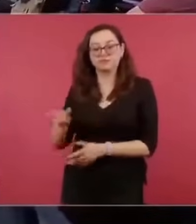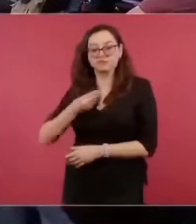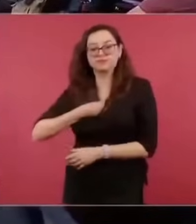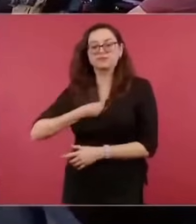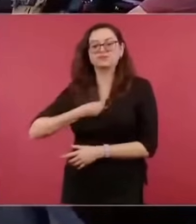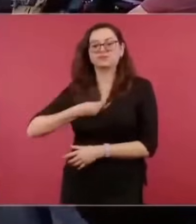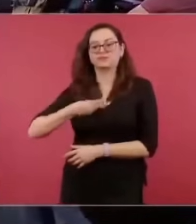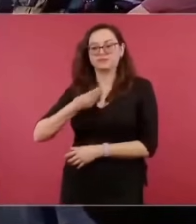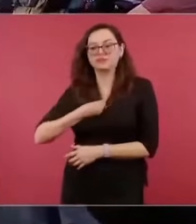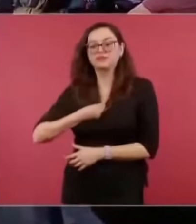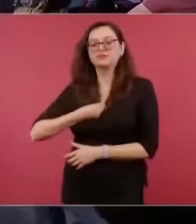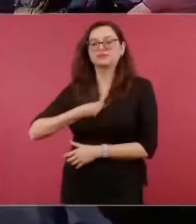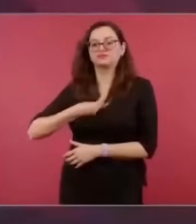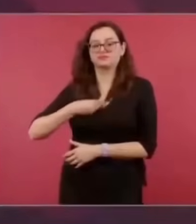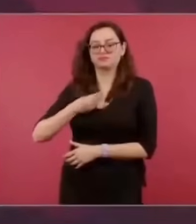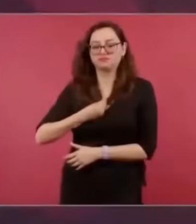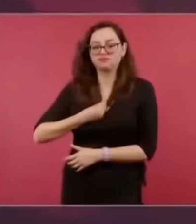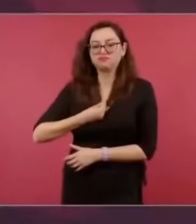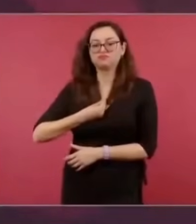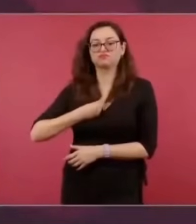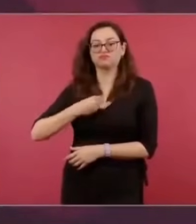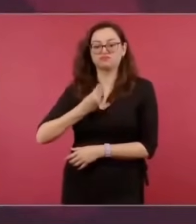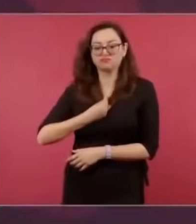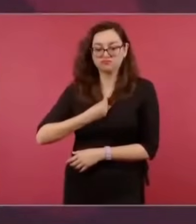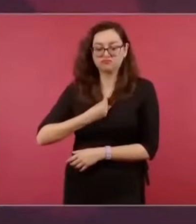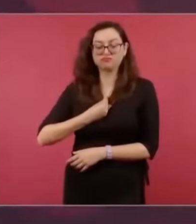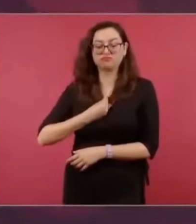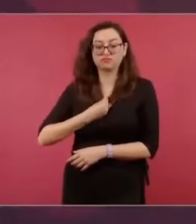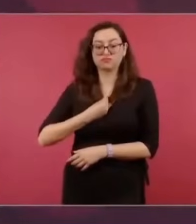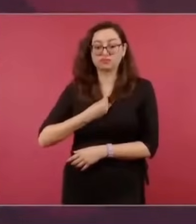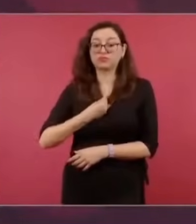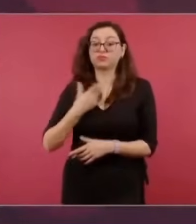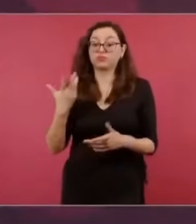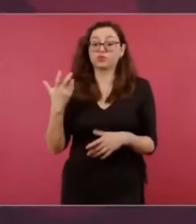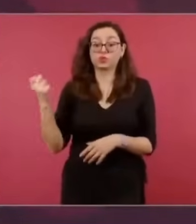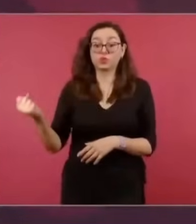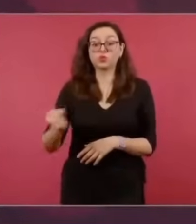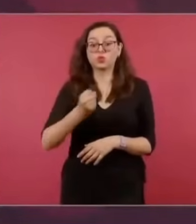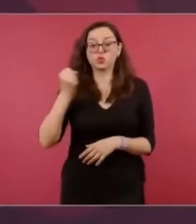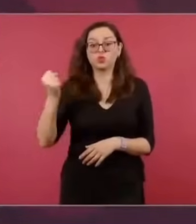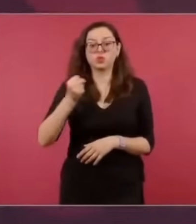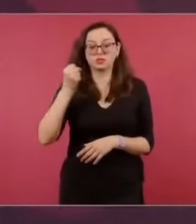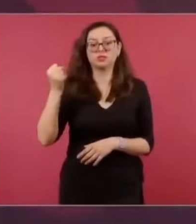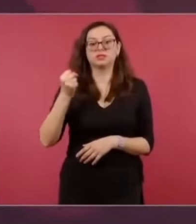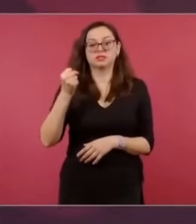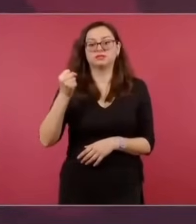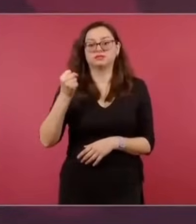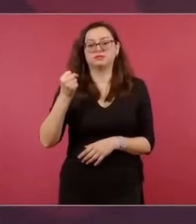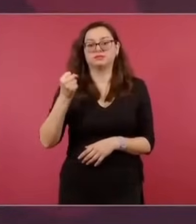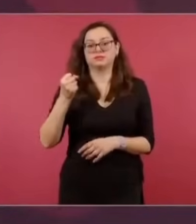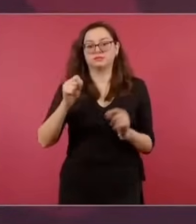Pero para bendición de México se tenía a un presidente